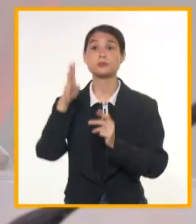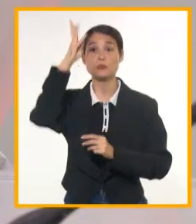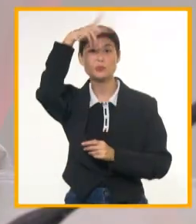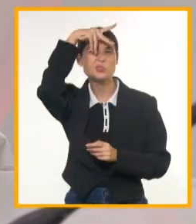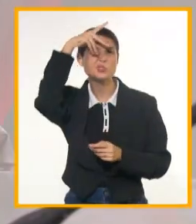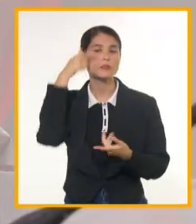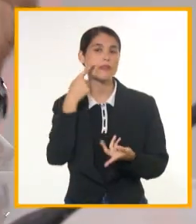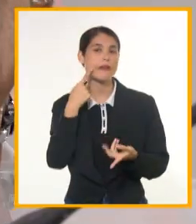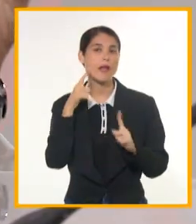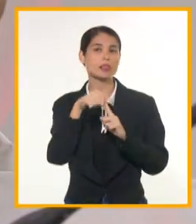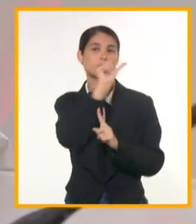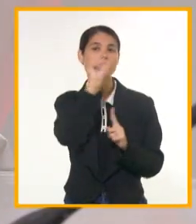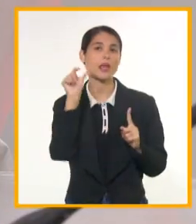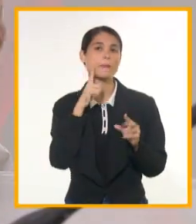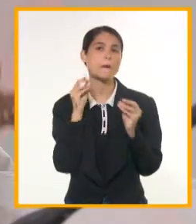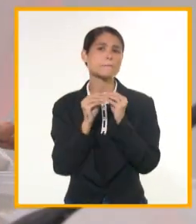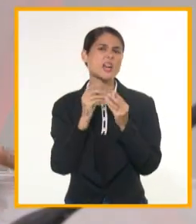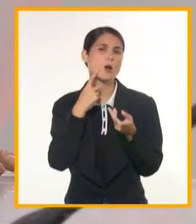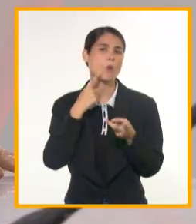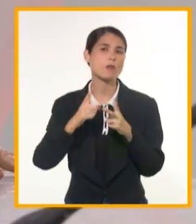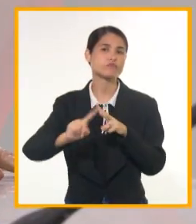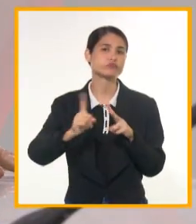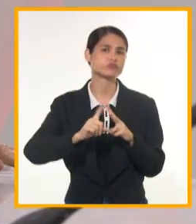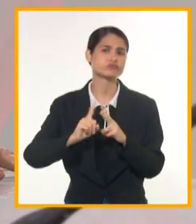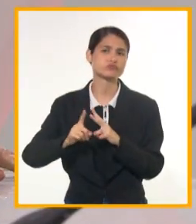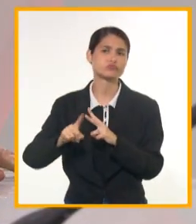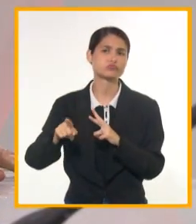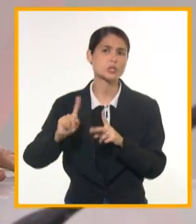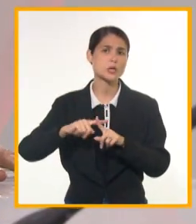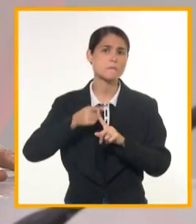migración y en cuanto a la lucha contra